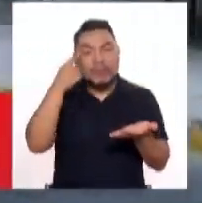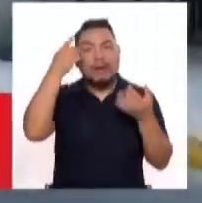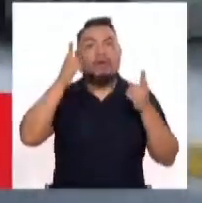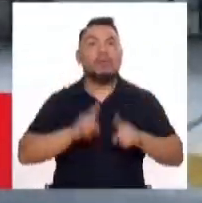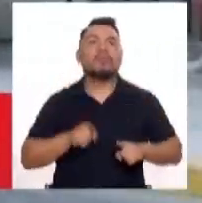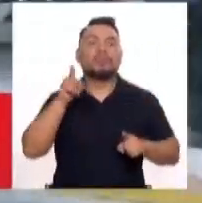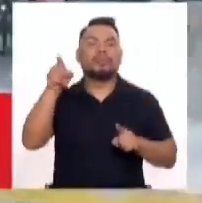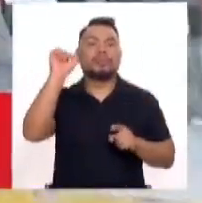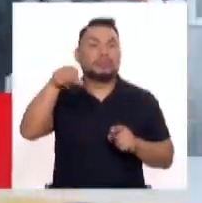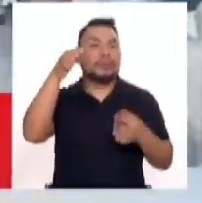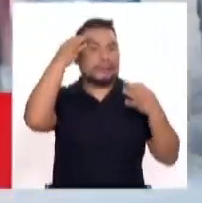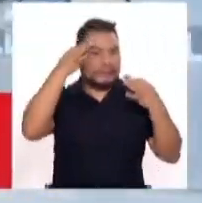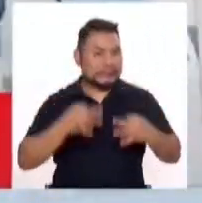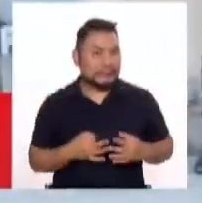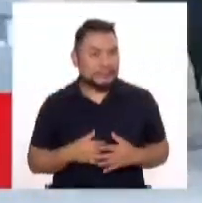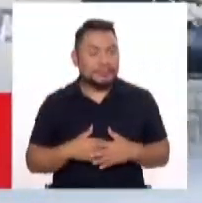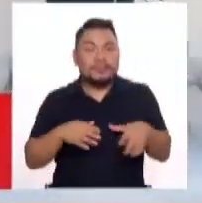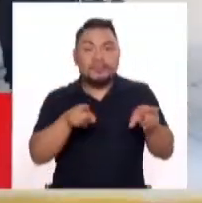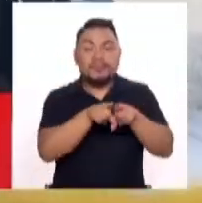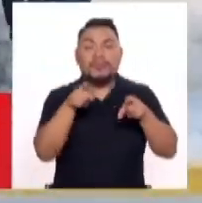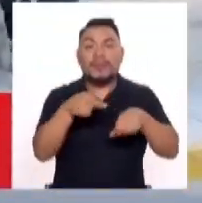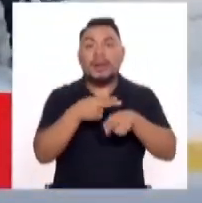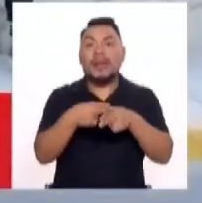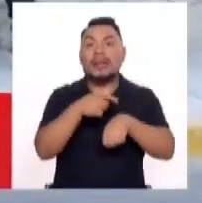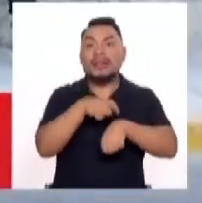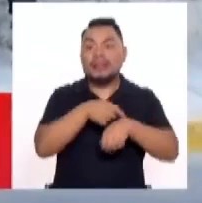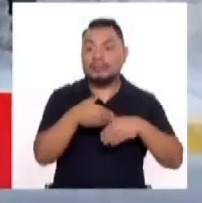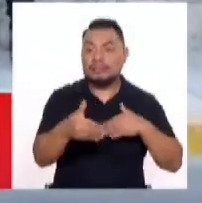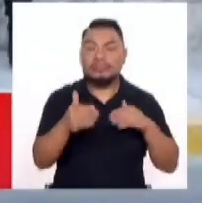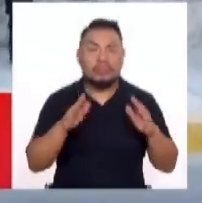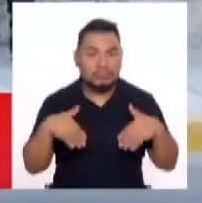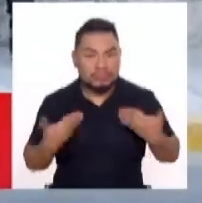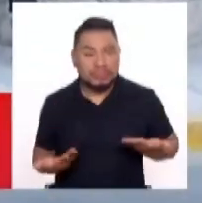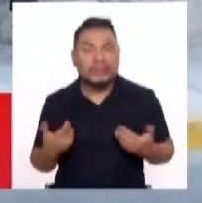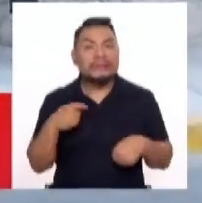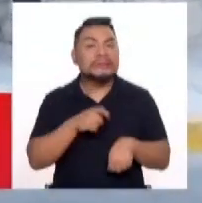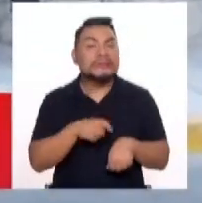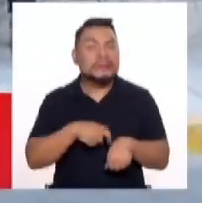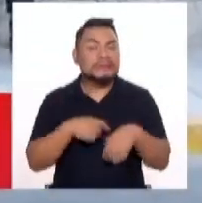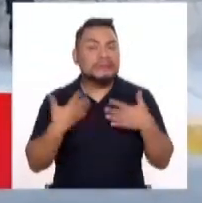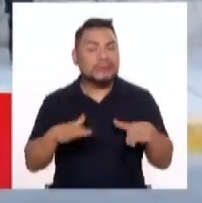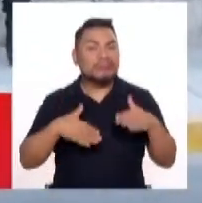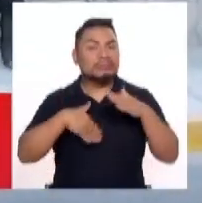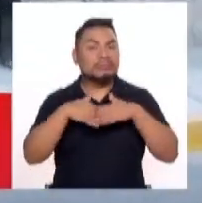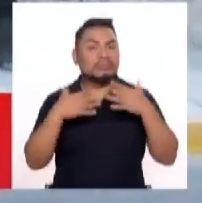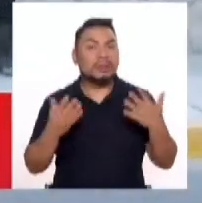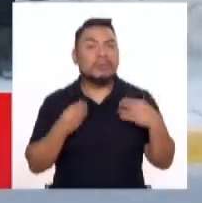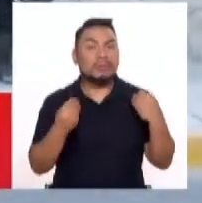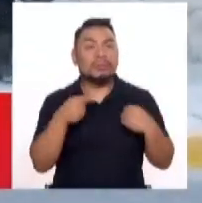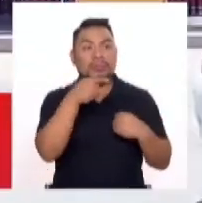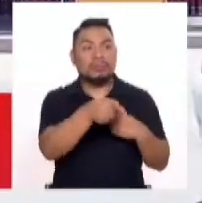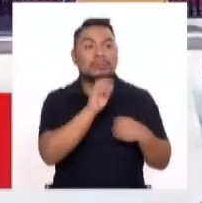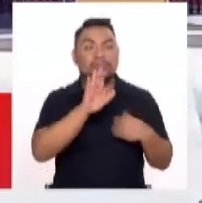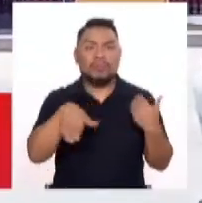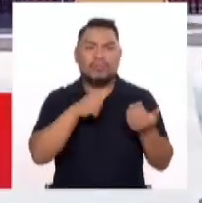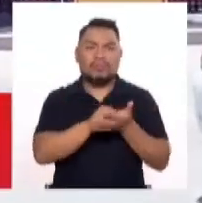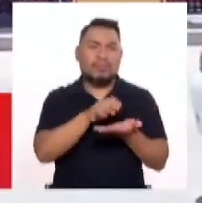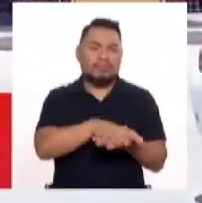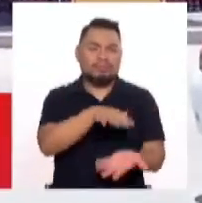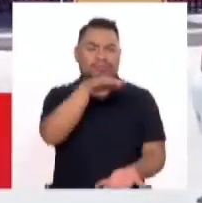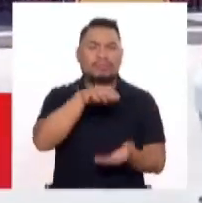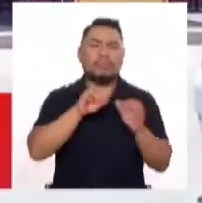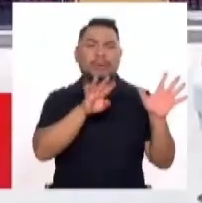sus atribuciones. Respecto a los plazos, precisó que se cuenta con un tiempo determinado, dado que el voluminoso expediente